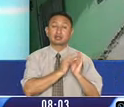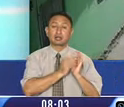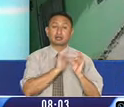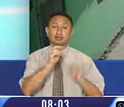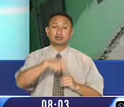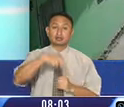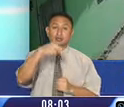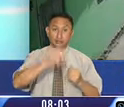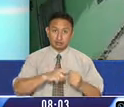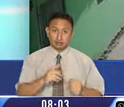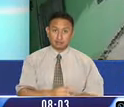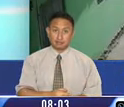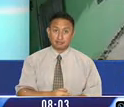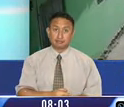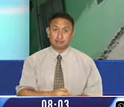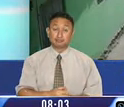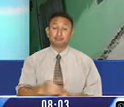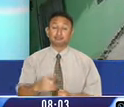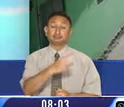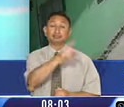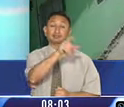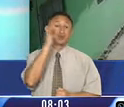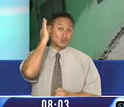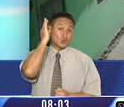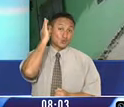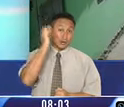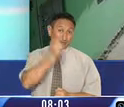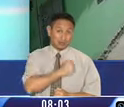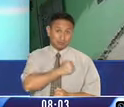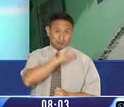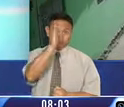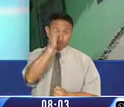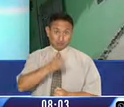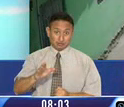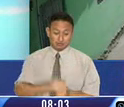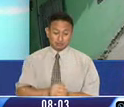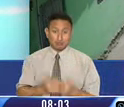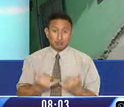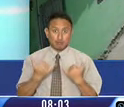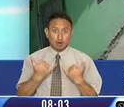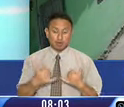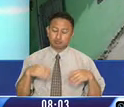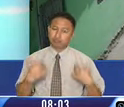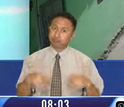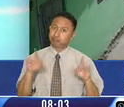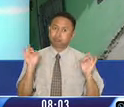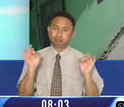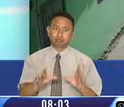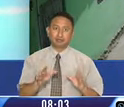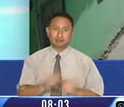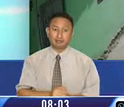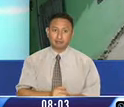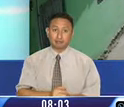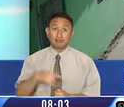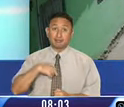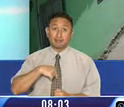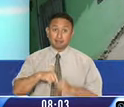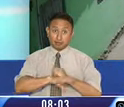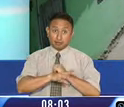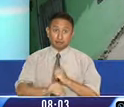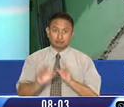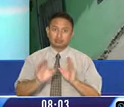Quito. Alexandra Guerrero, propietaria de la camioneta, dice que esta vez corrió con suerte y no perdió su herramienta de